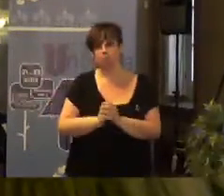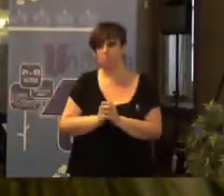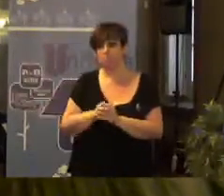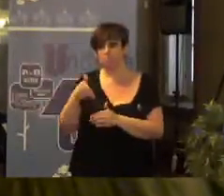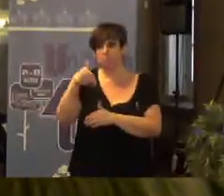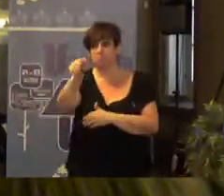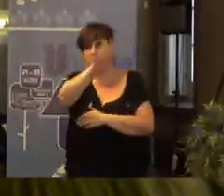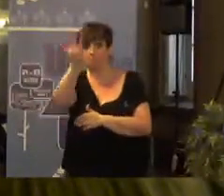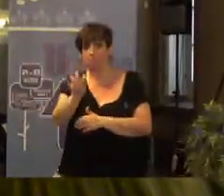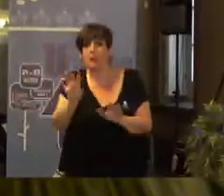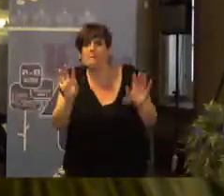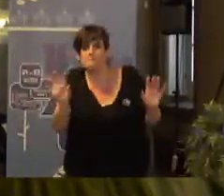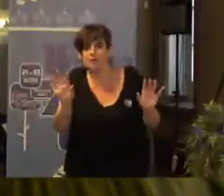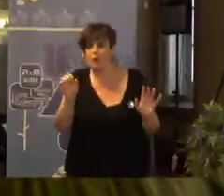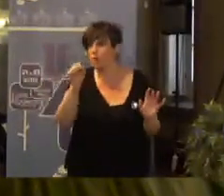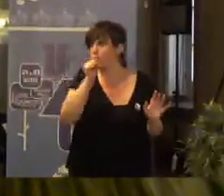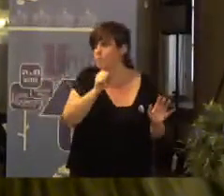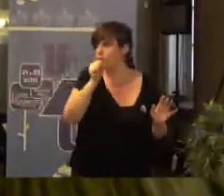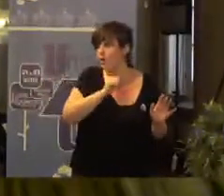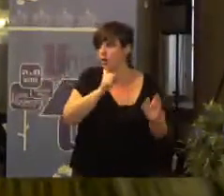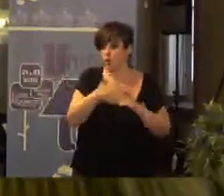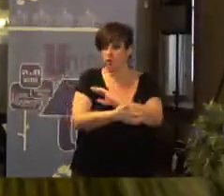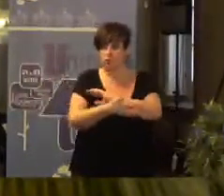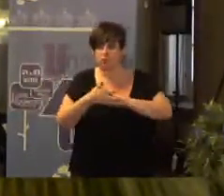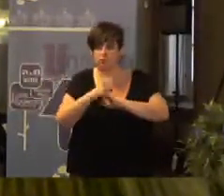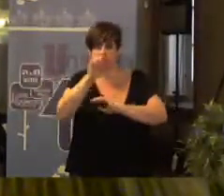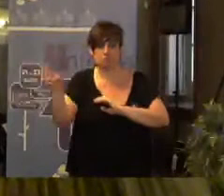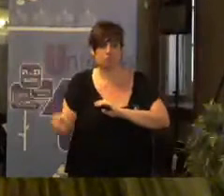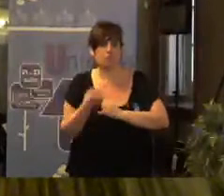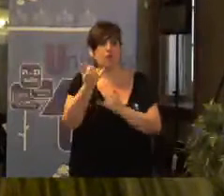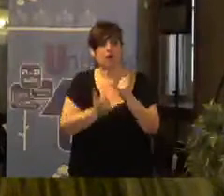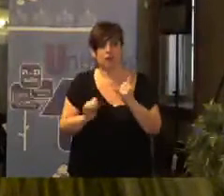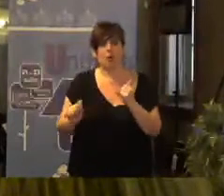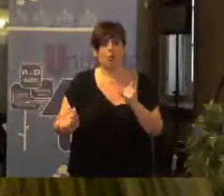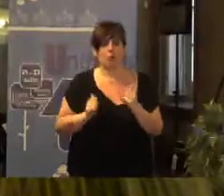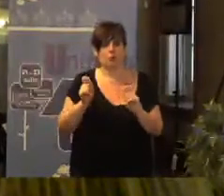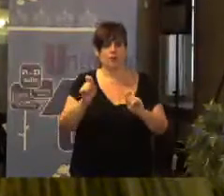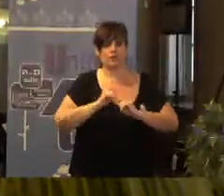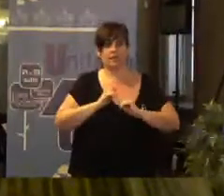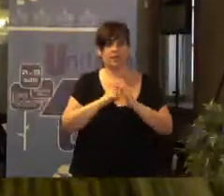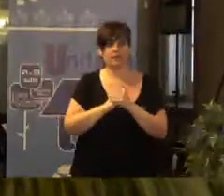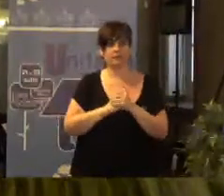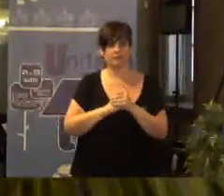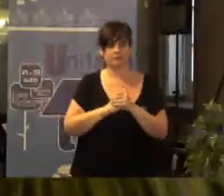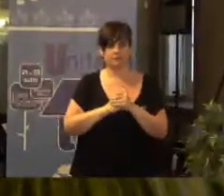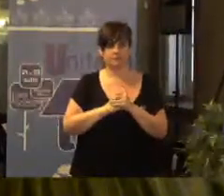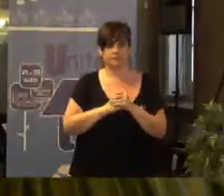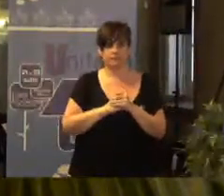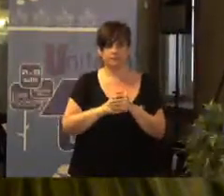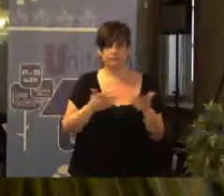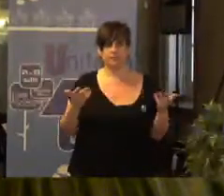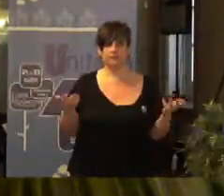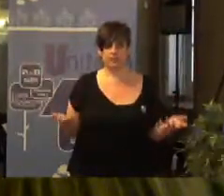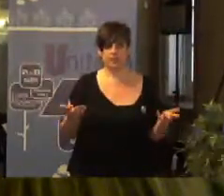igualdade e os vellos e a precariedade igual teñen unha oportunidade agora, non? E entón a pregunta, ou a cuestión final,